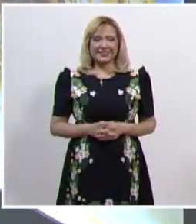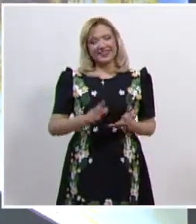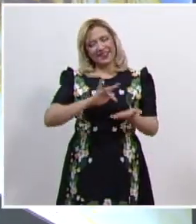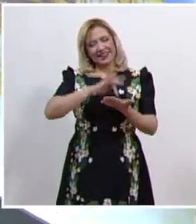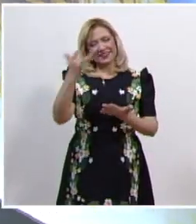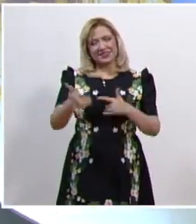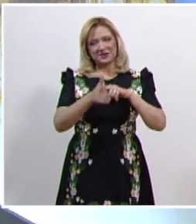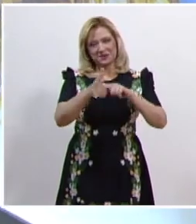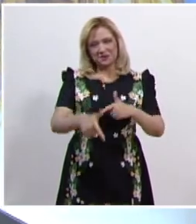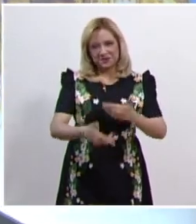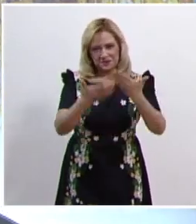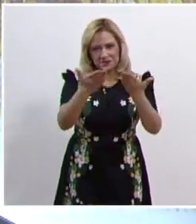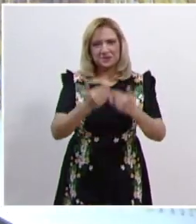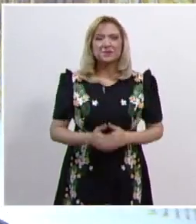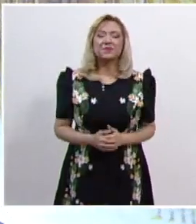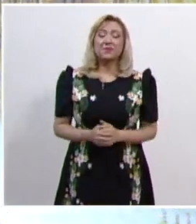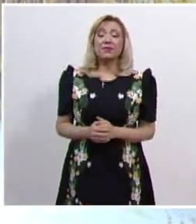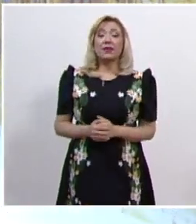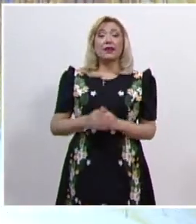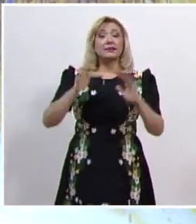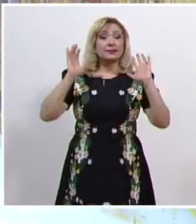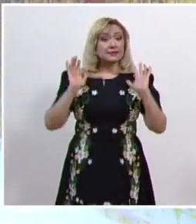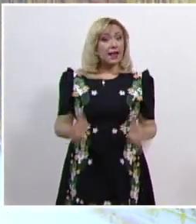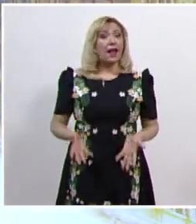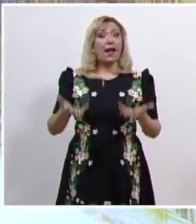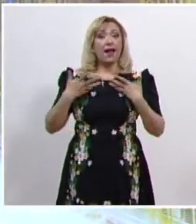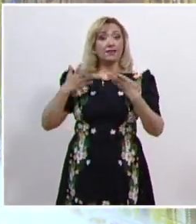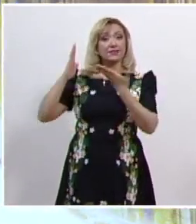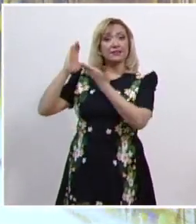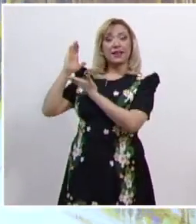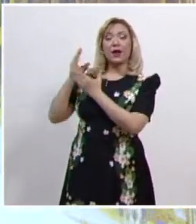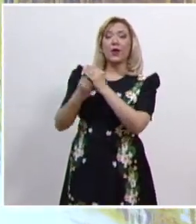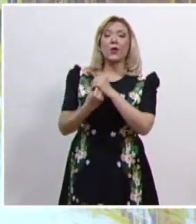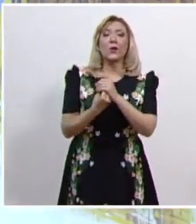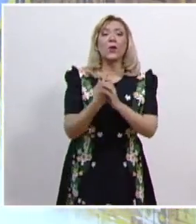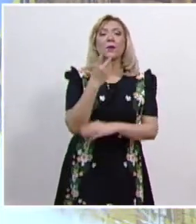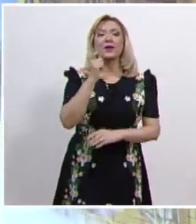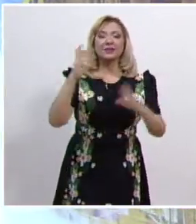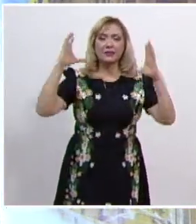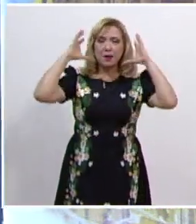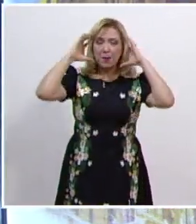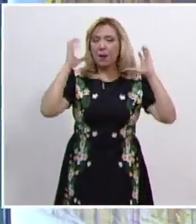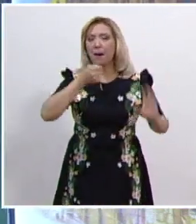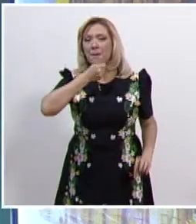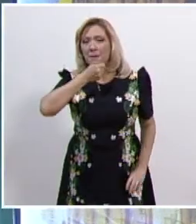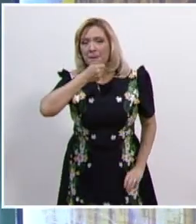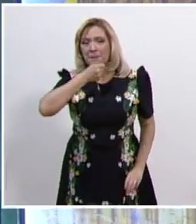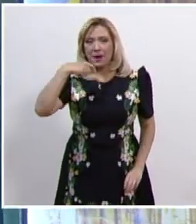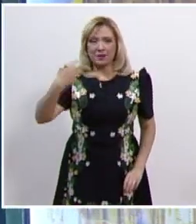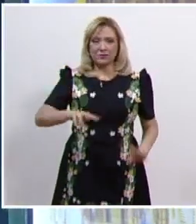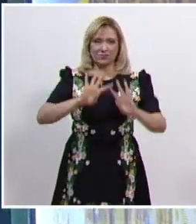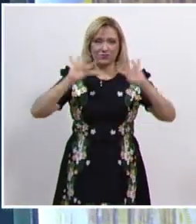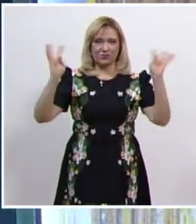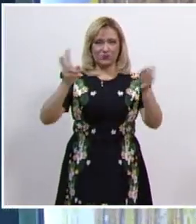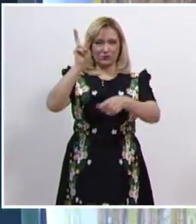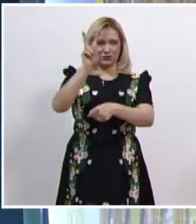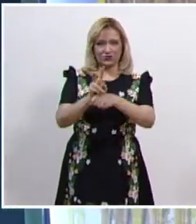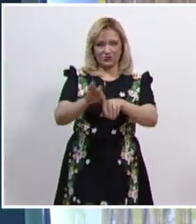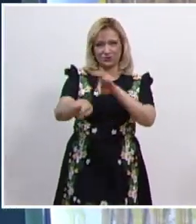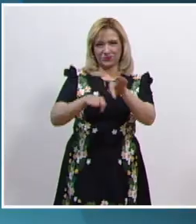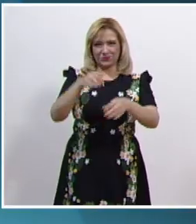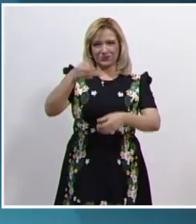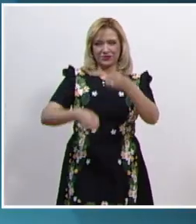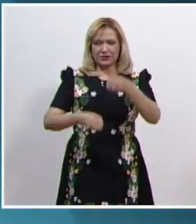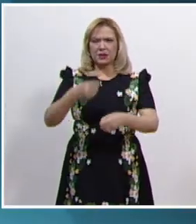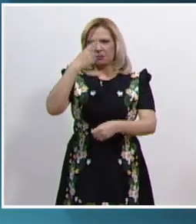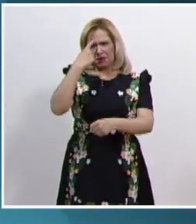Gracias por continuar con nosotros. Ya está disponible el nuevo episodio del podcast del Consejo de la Judicatura Federal Te Defendemos sobre